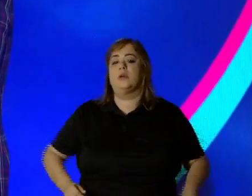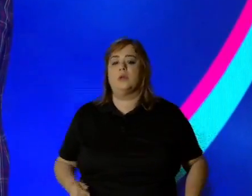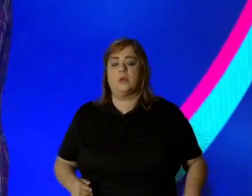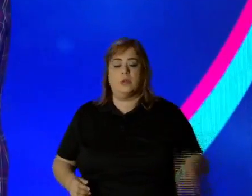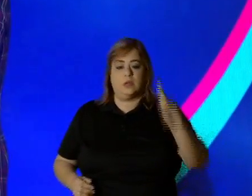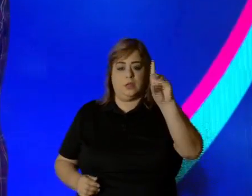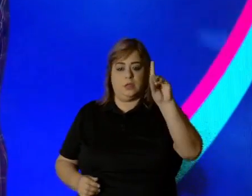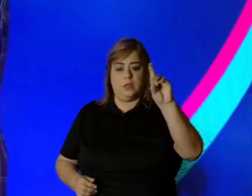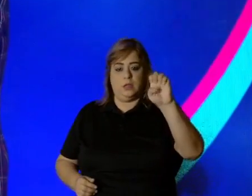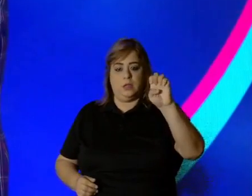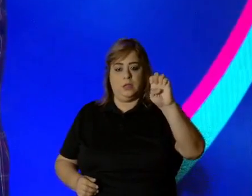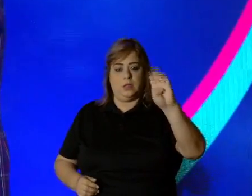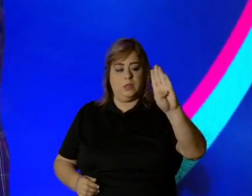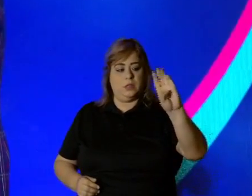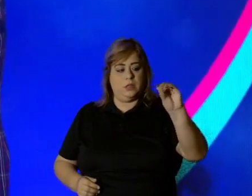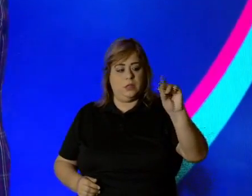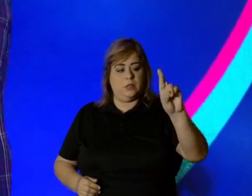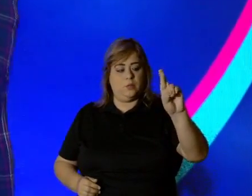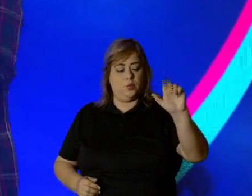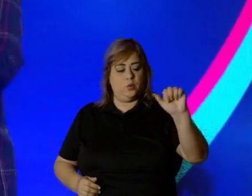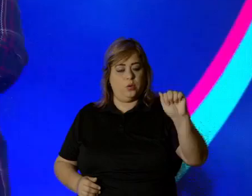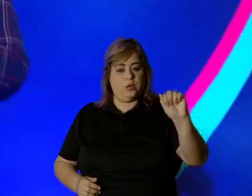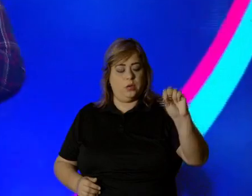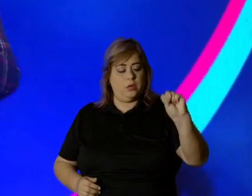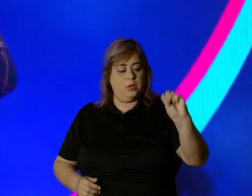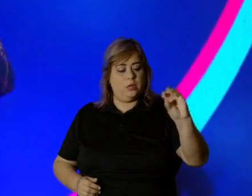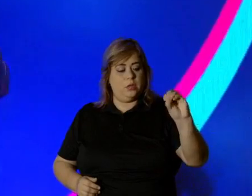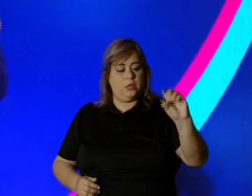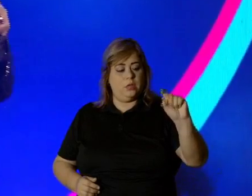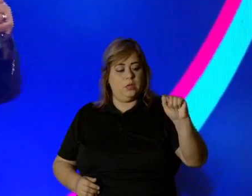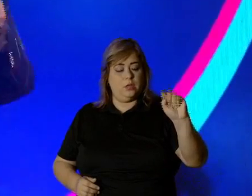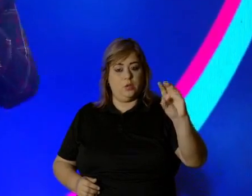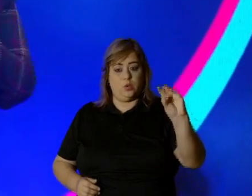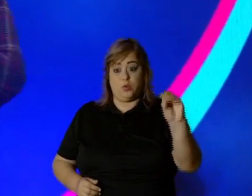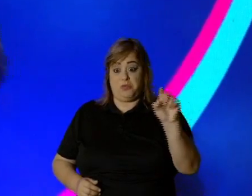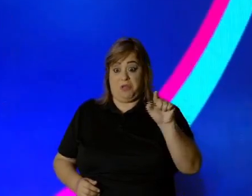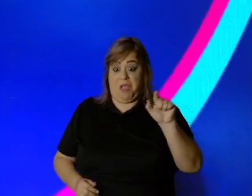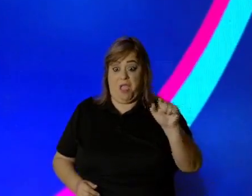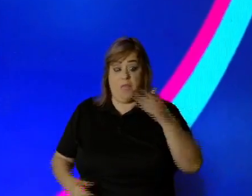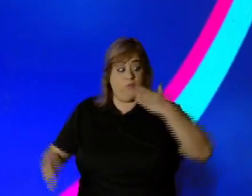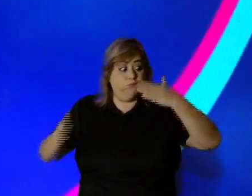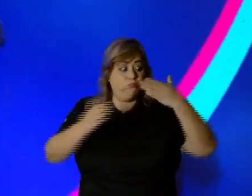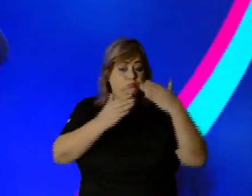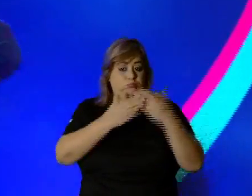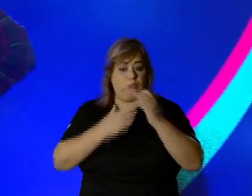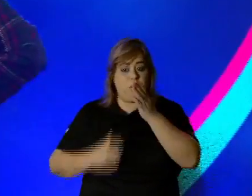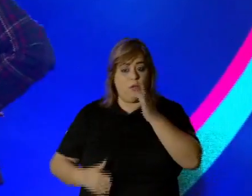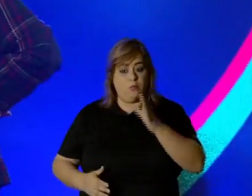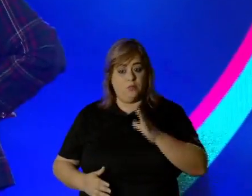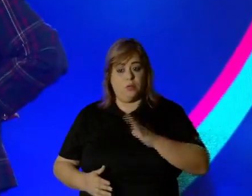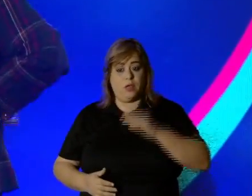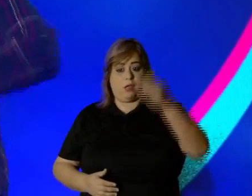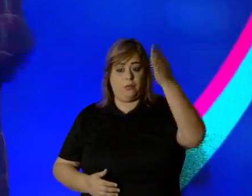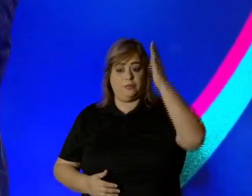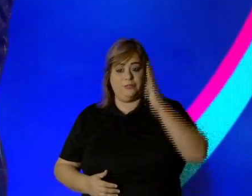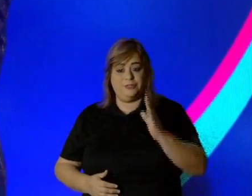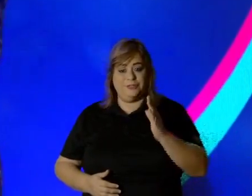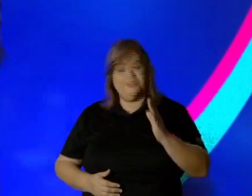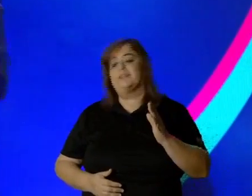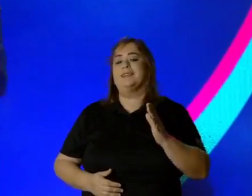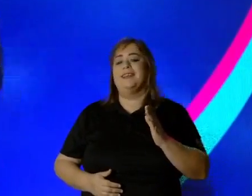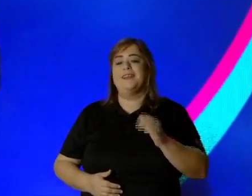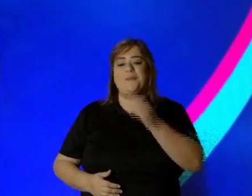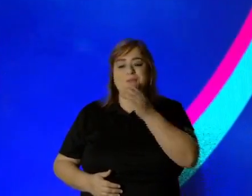Débora Soto, tremenda mujer también. Hermano, las mujeres están al palo, gloria a Dios, las mujeres de